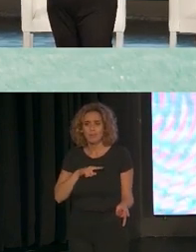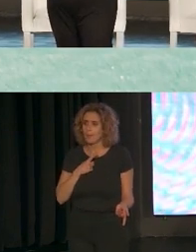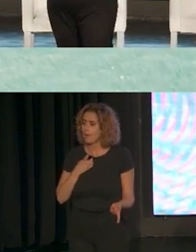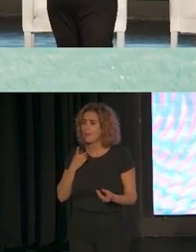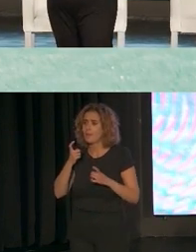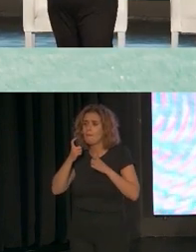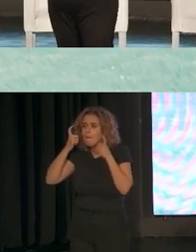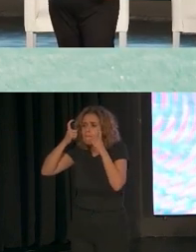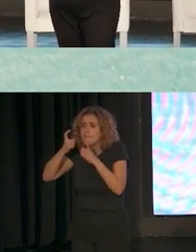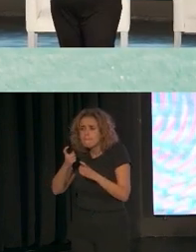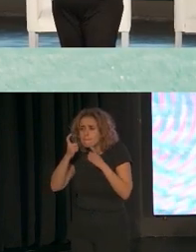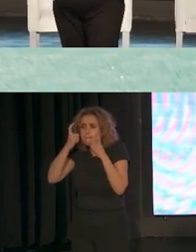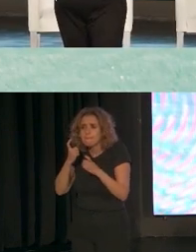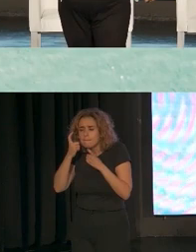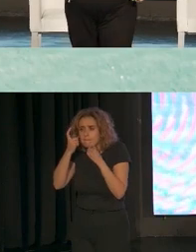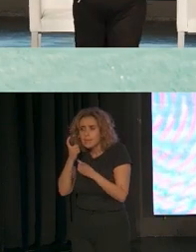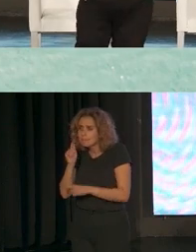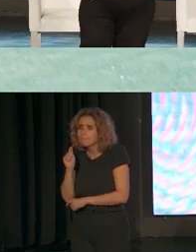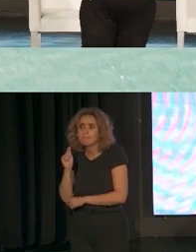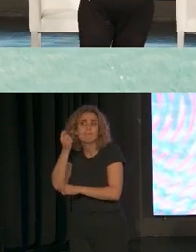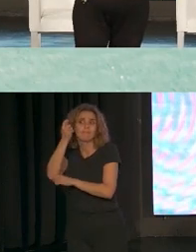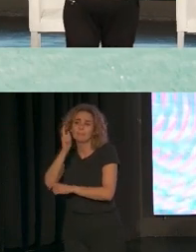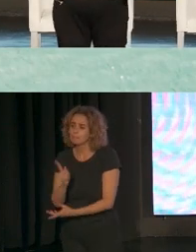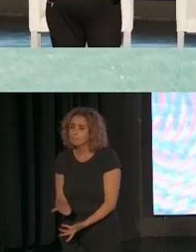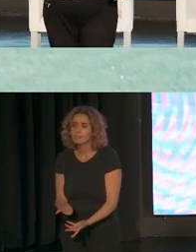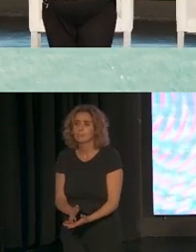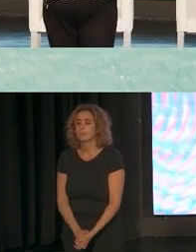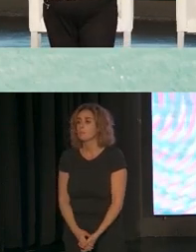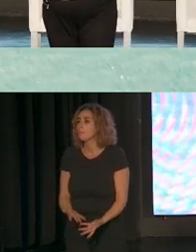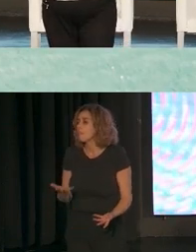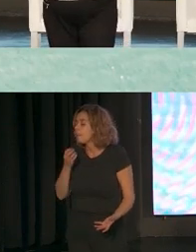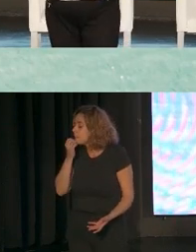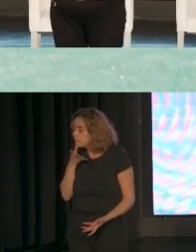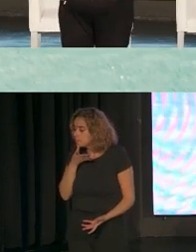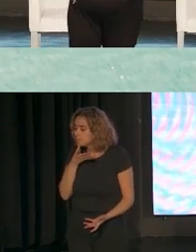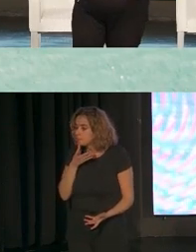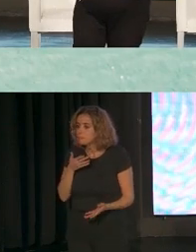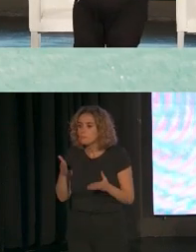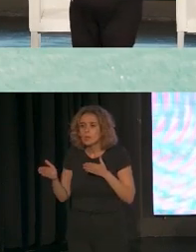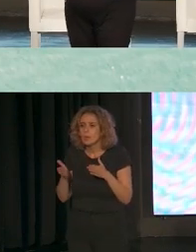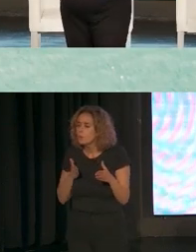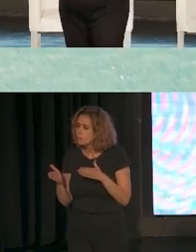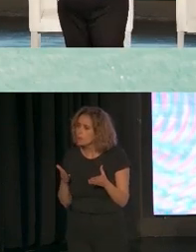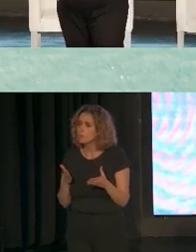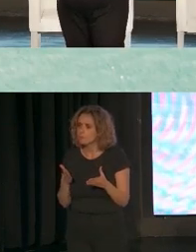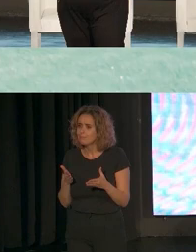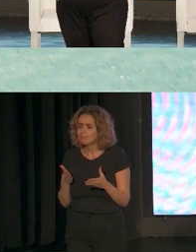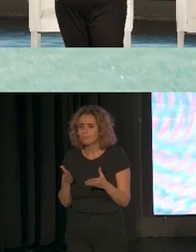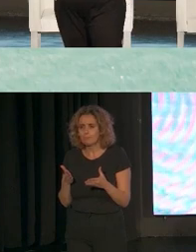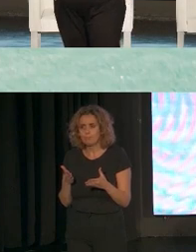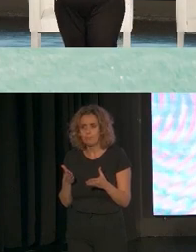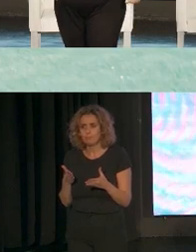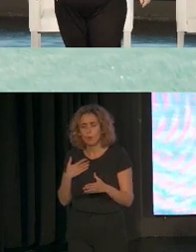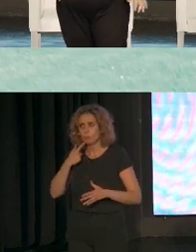esforzaba lo suficiente Y bueno pues es verdad que fue una época bastante